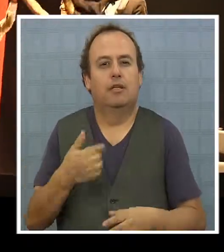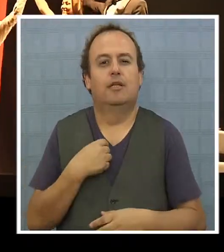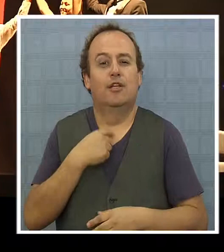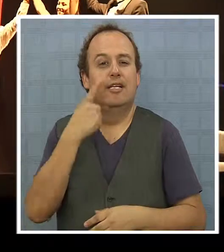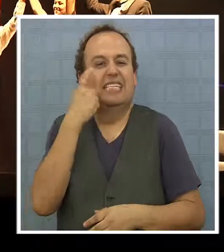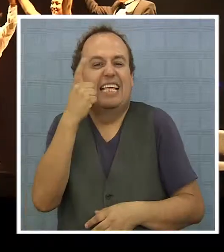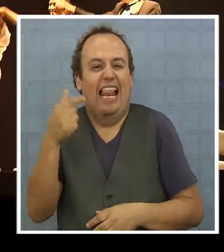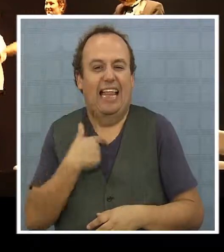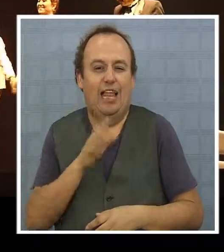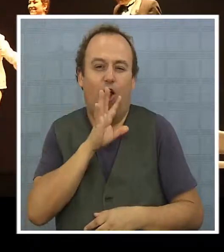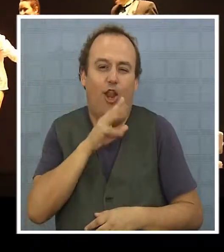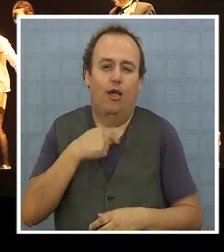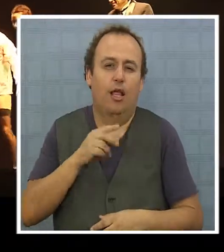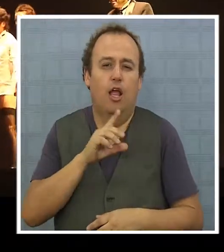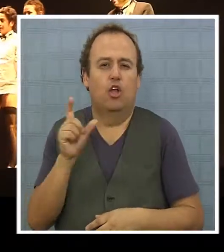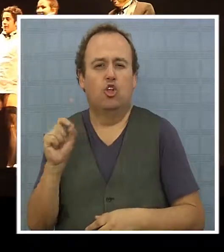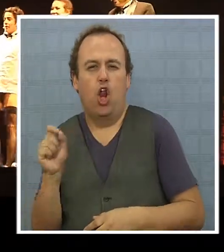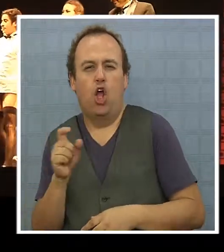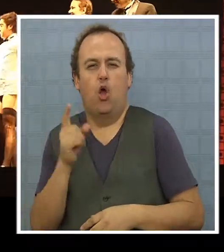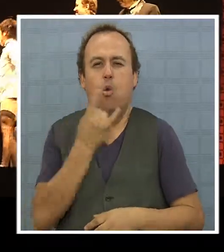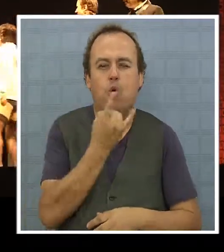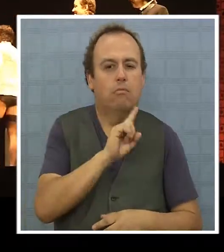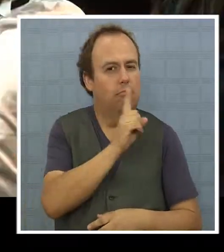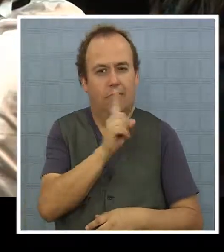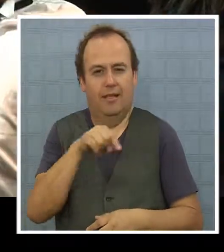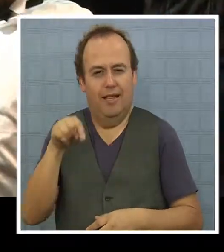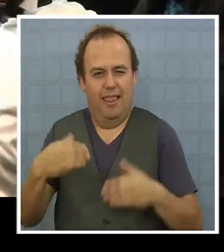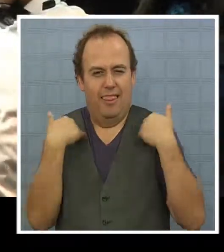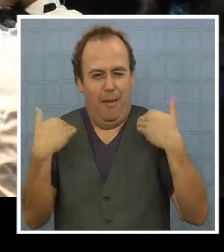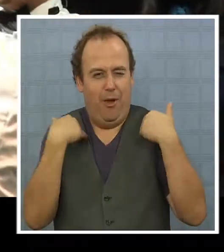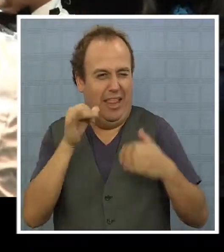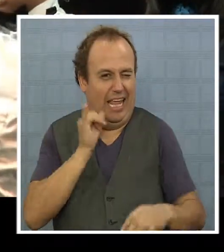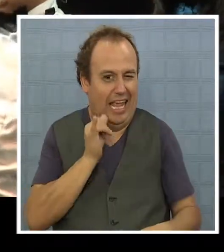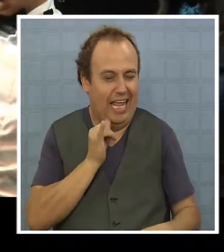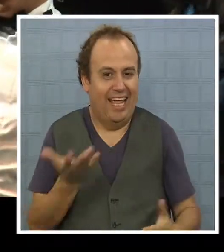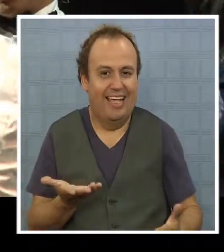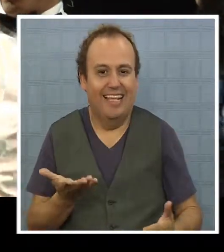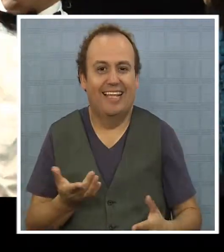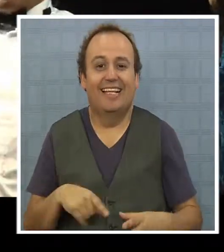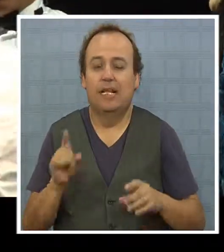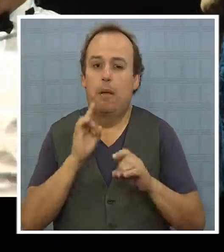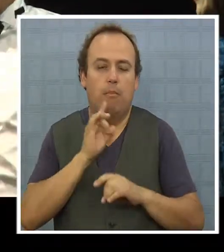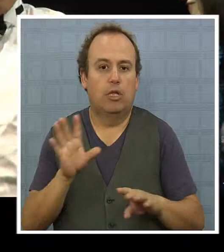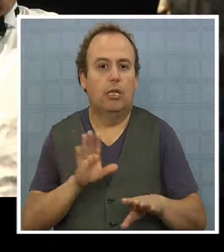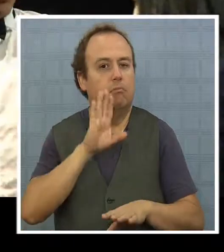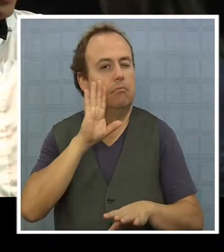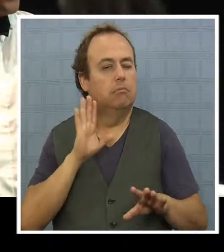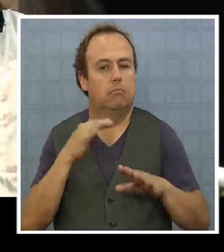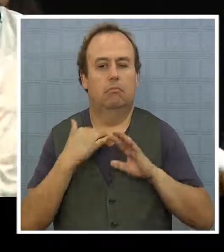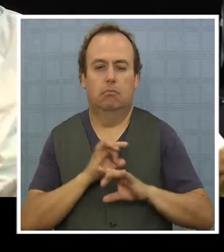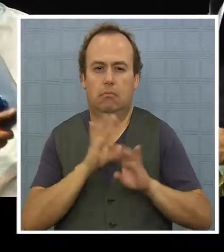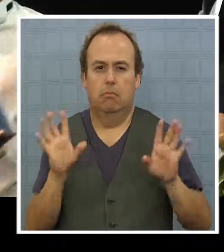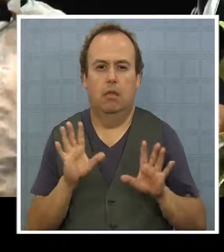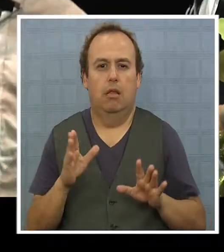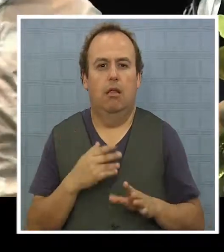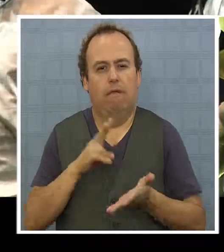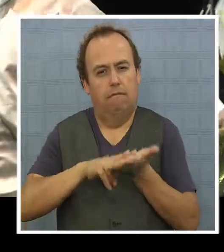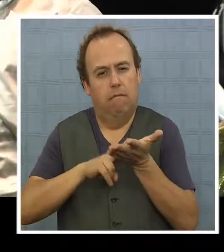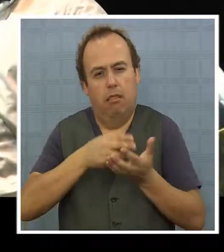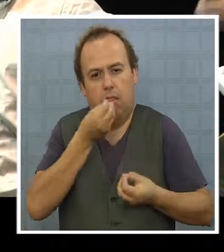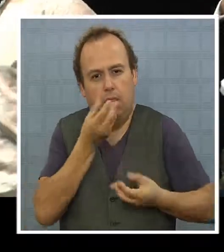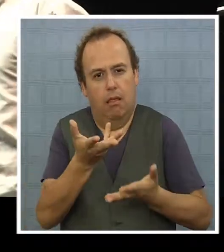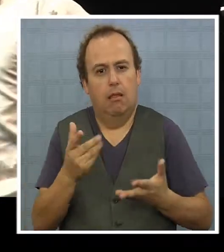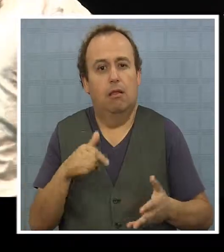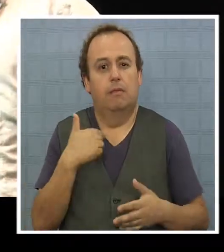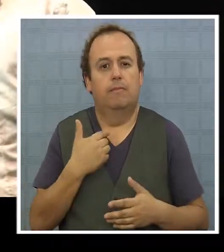siempre hasta el fondo, no cambiarse al Colo-Colo en Santiago ni en la U, siempre Deporte Iquique. Y lo más importante es la transparencia. Estamos gobernados